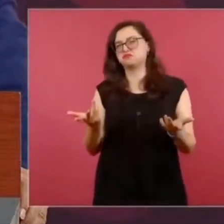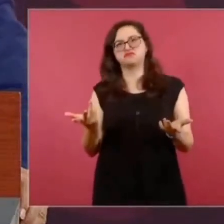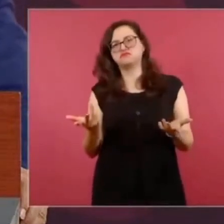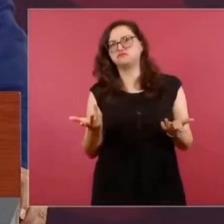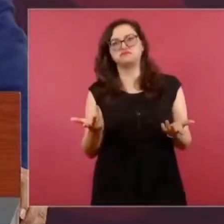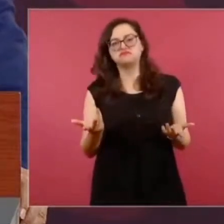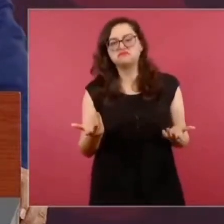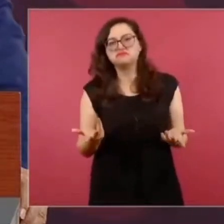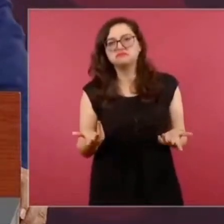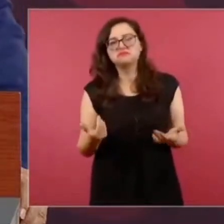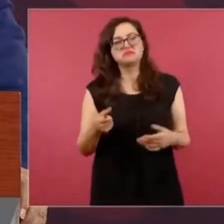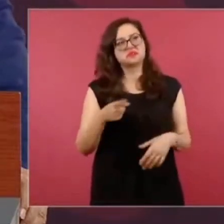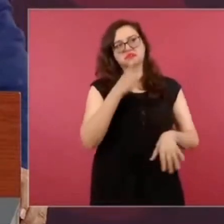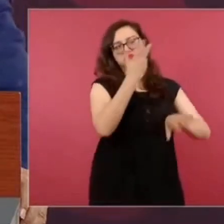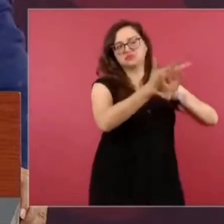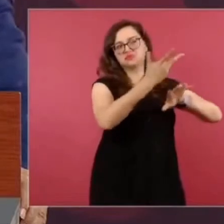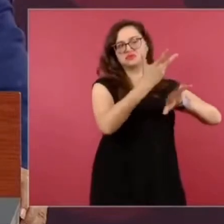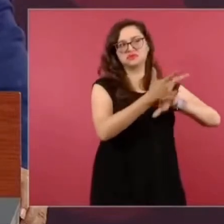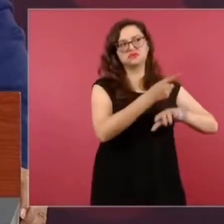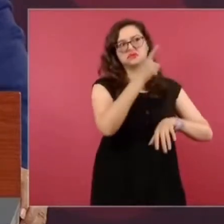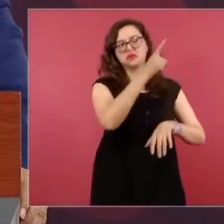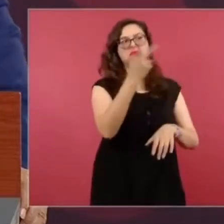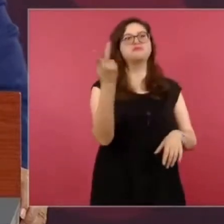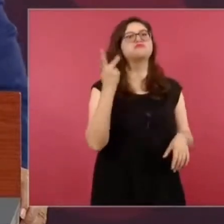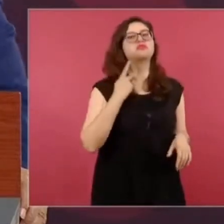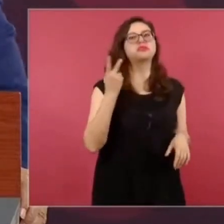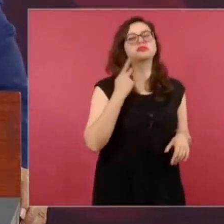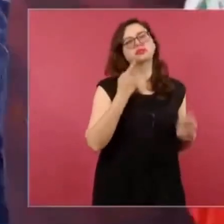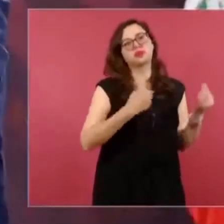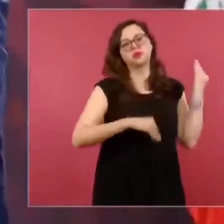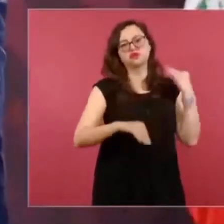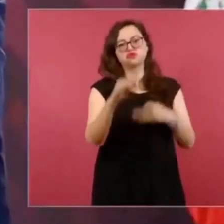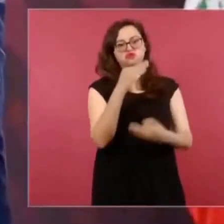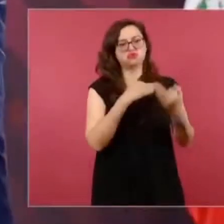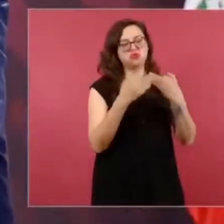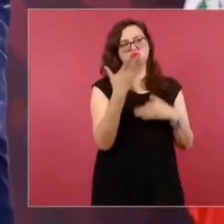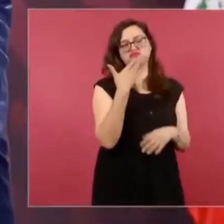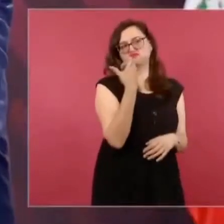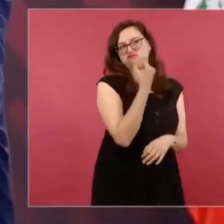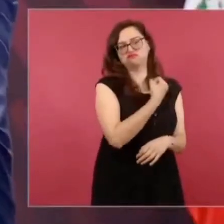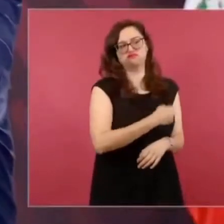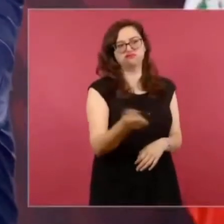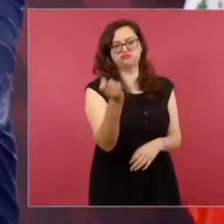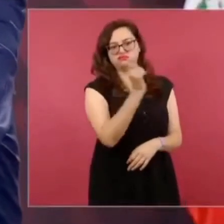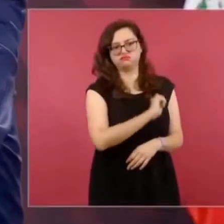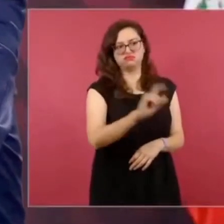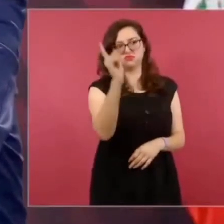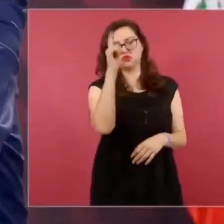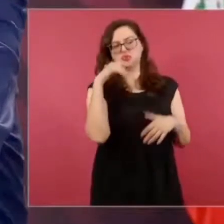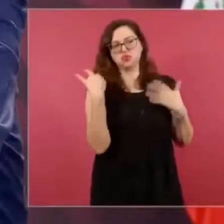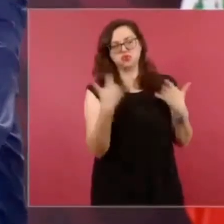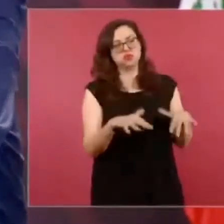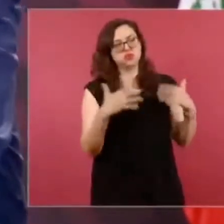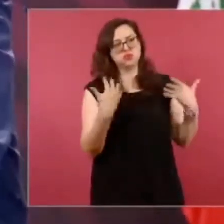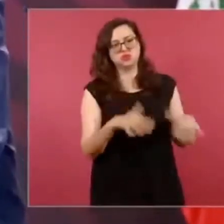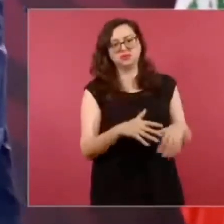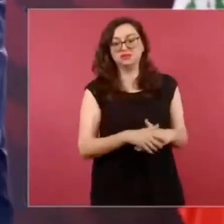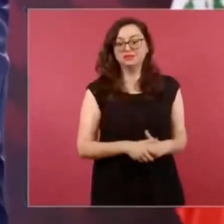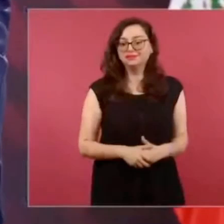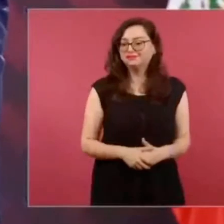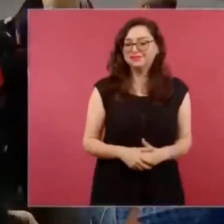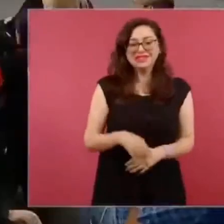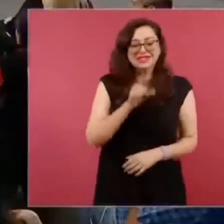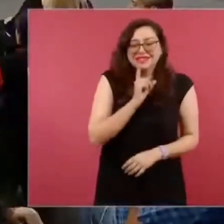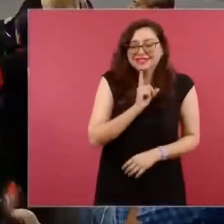todos los políticos de Estados Unidos son hombres de Estado. estadistas. Pues